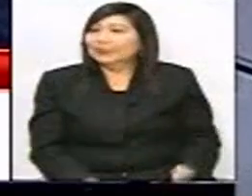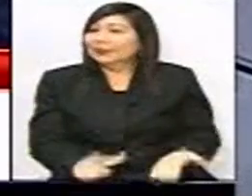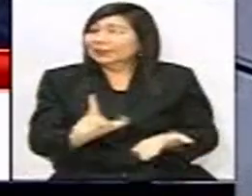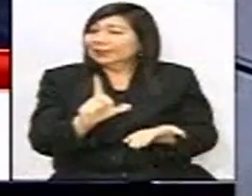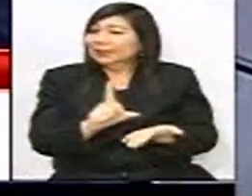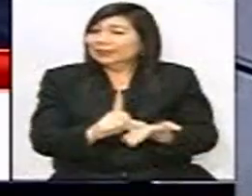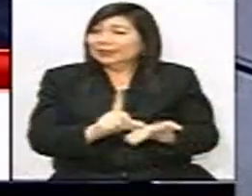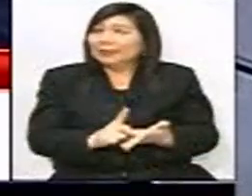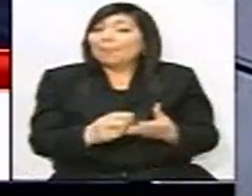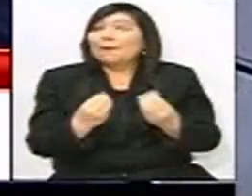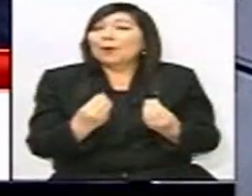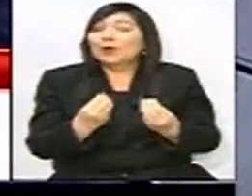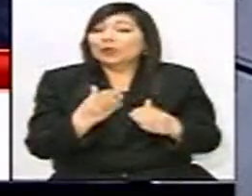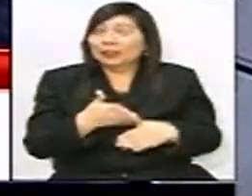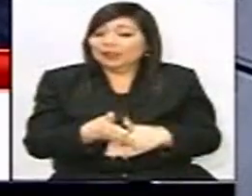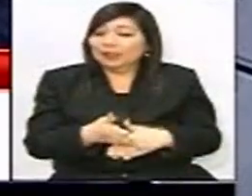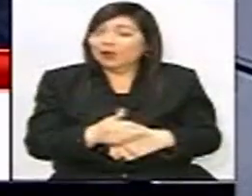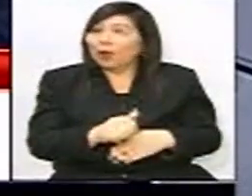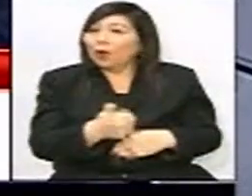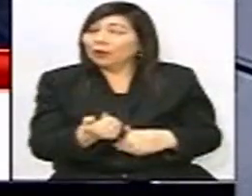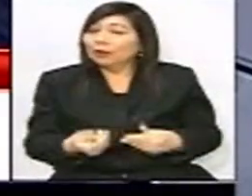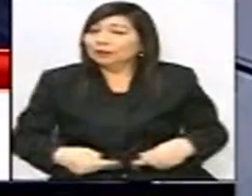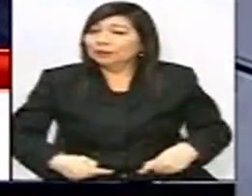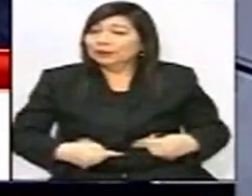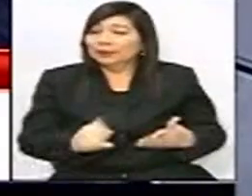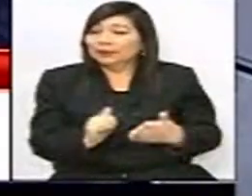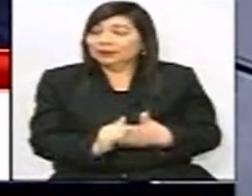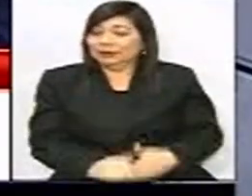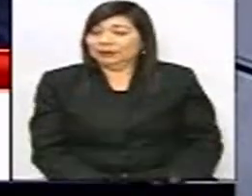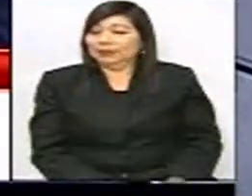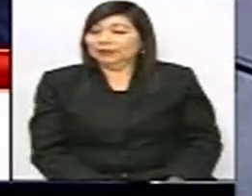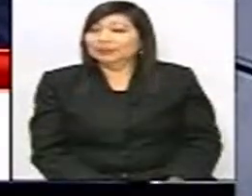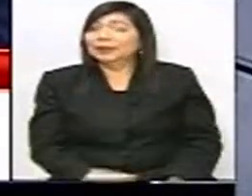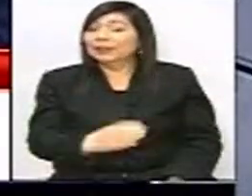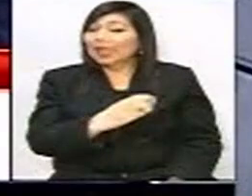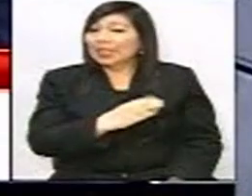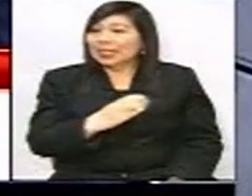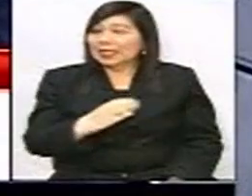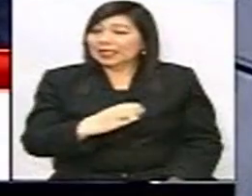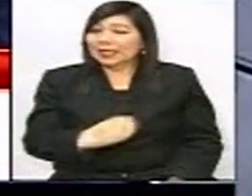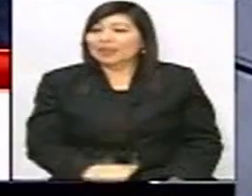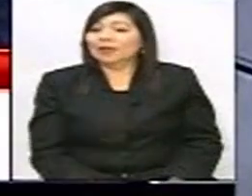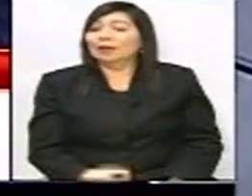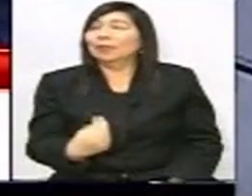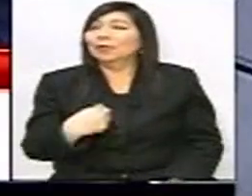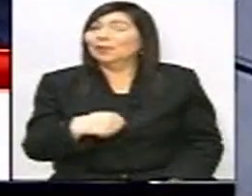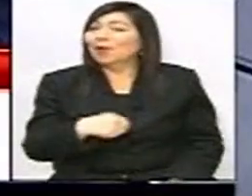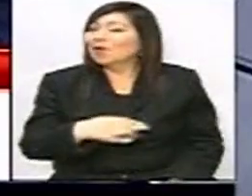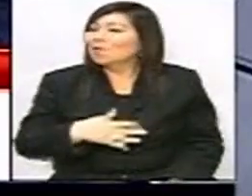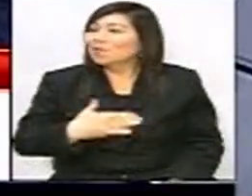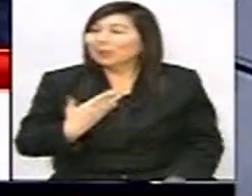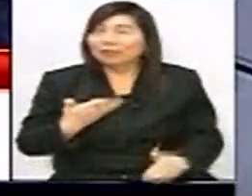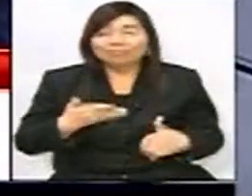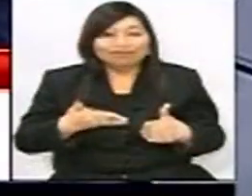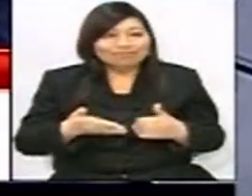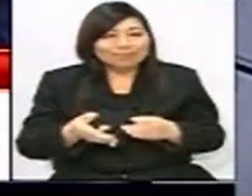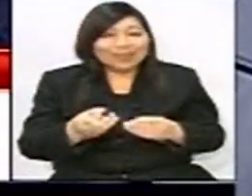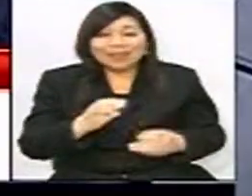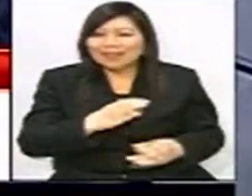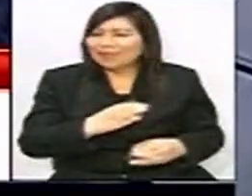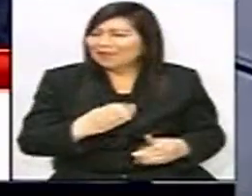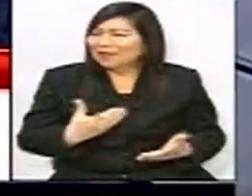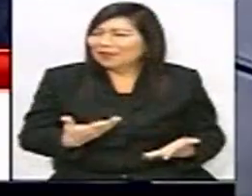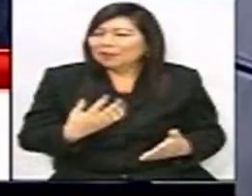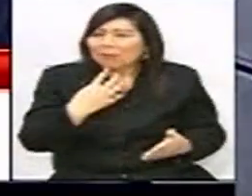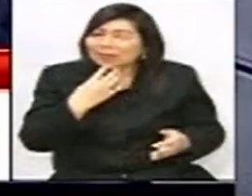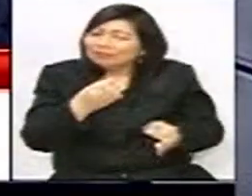Lima porque entra dentro de otra competencia que es la competencia del Callao y en consecuencia nosotros no podemos entrar al Callao. Es un